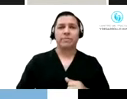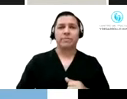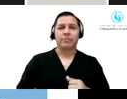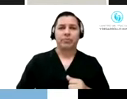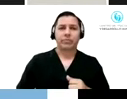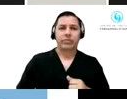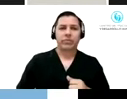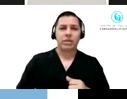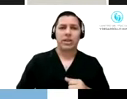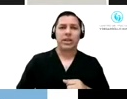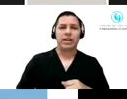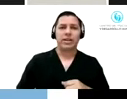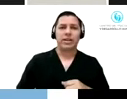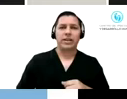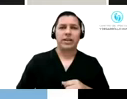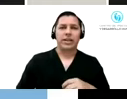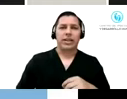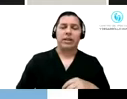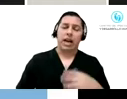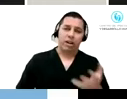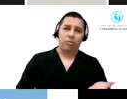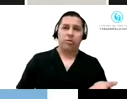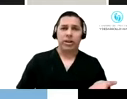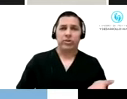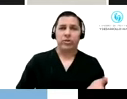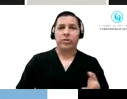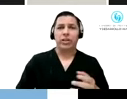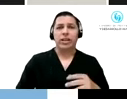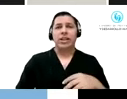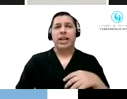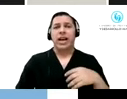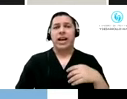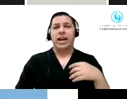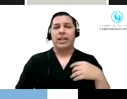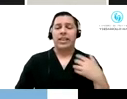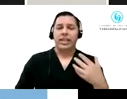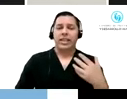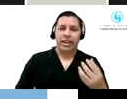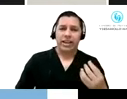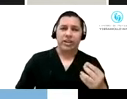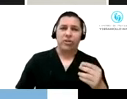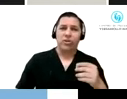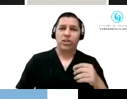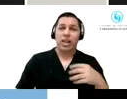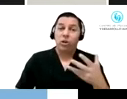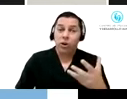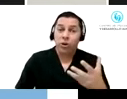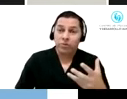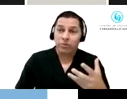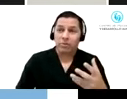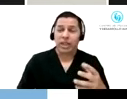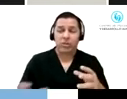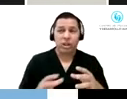ayuda, ¿verdad? Al hombre o al niño no. Dice a Diana Quiroz, ¿le